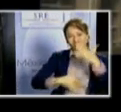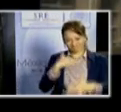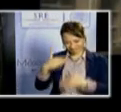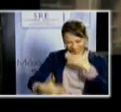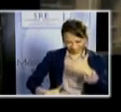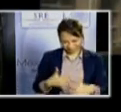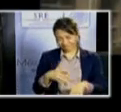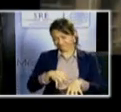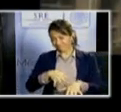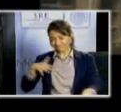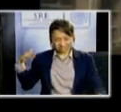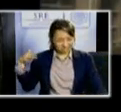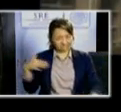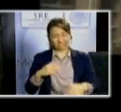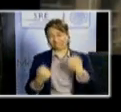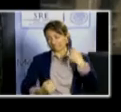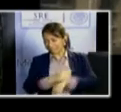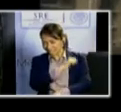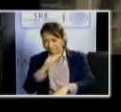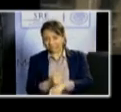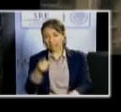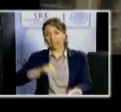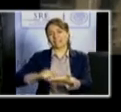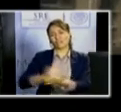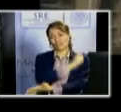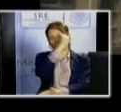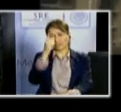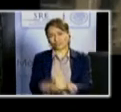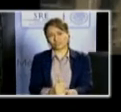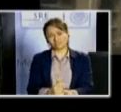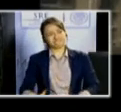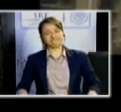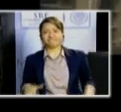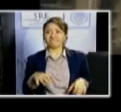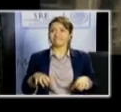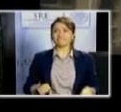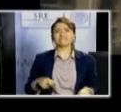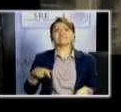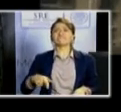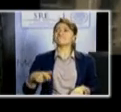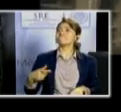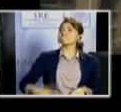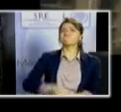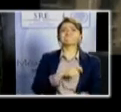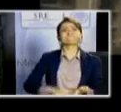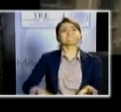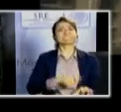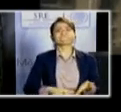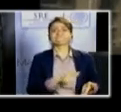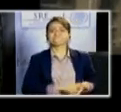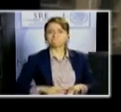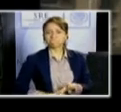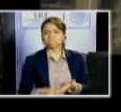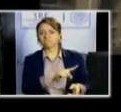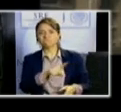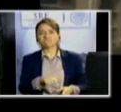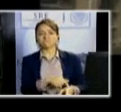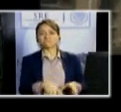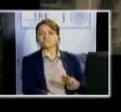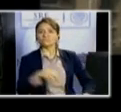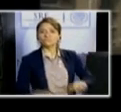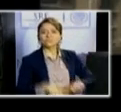en las ciudades, porque son los quintiles más ricos los responsables del consumo de los combustibles fósiles en las ciudades,